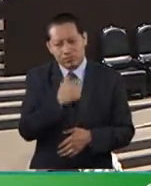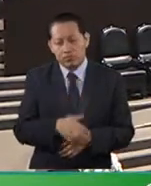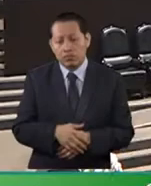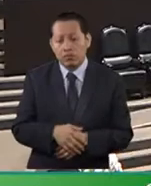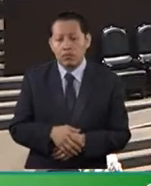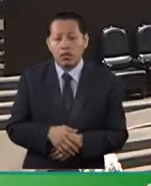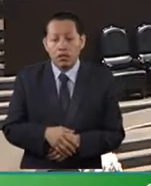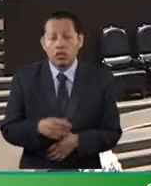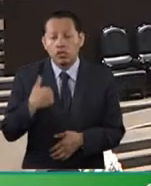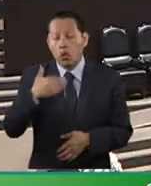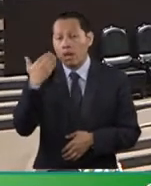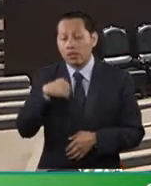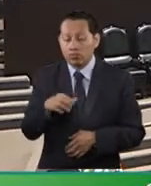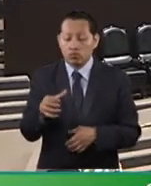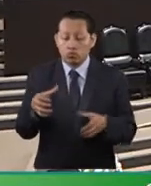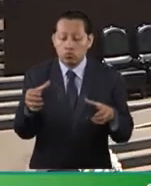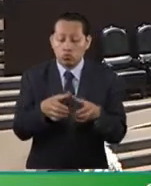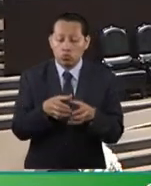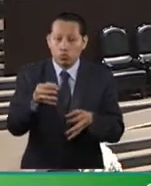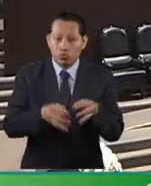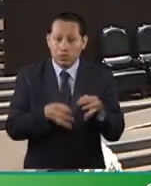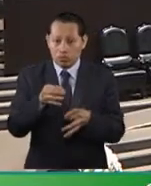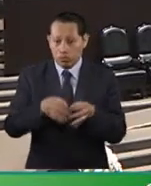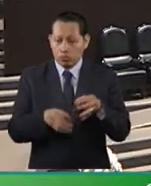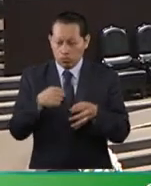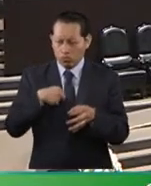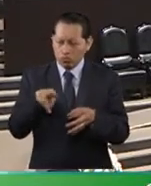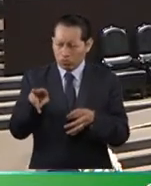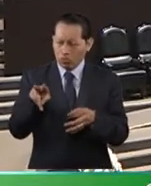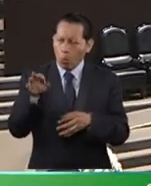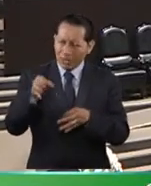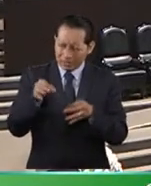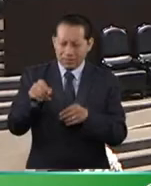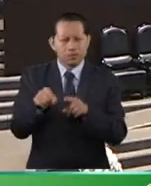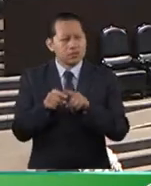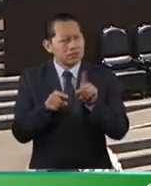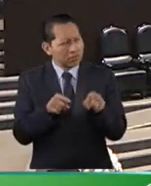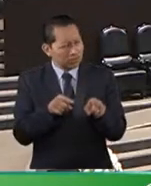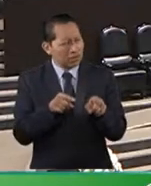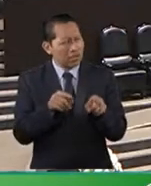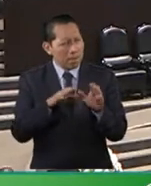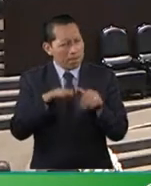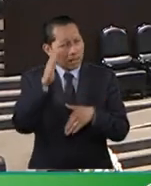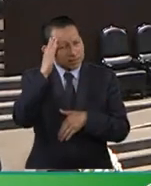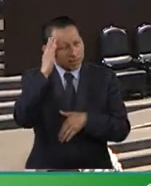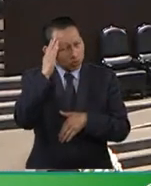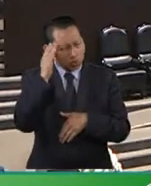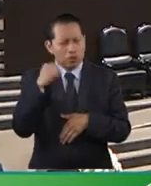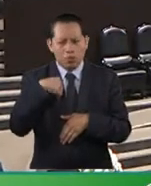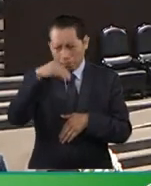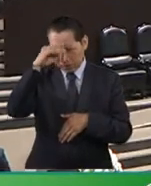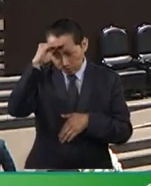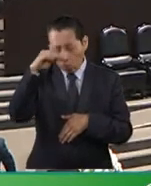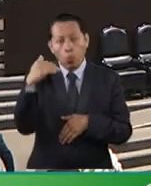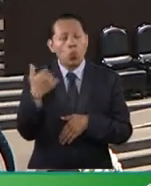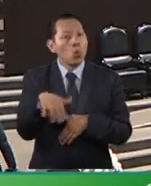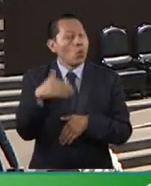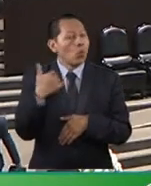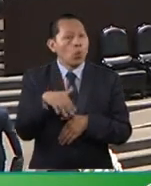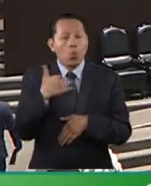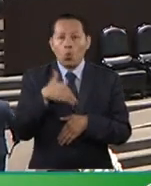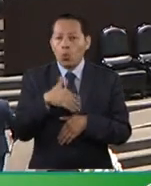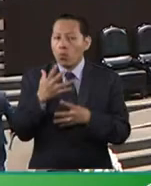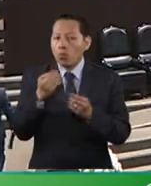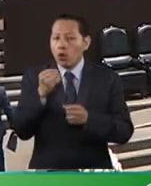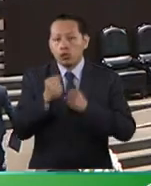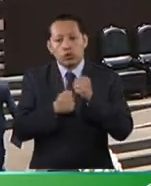fui meritoria en un juzgado y volteaba a ver al juez y al magistrado y de verdad pensaba que era un gran privilegio poder llegar ahí después de